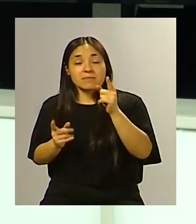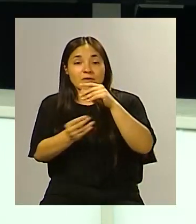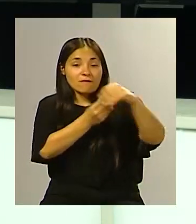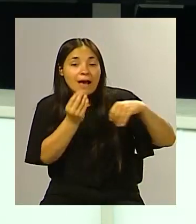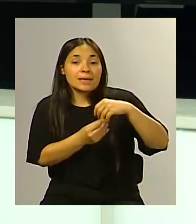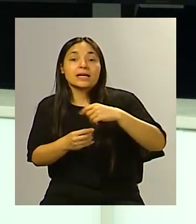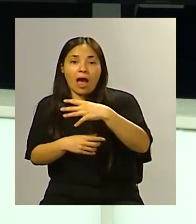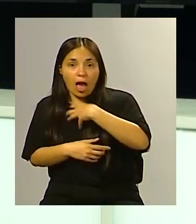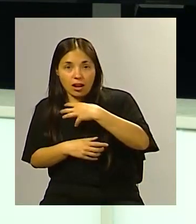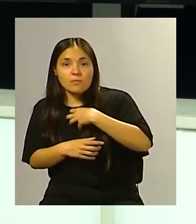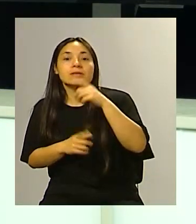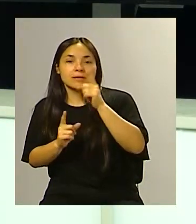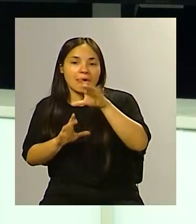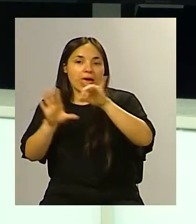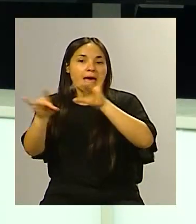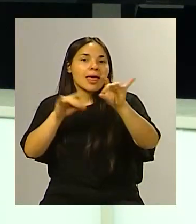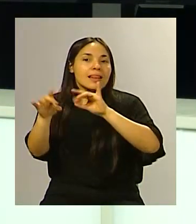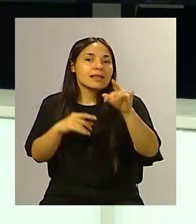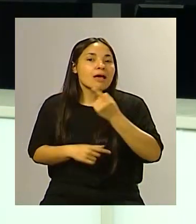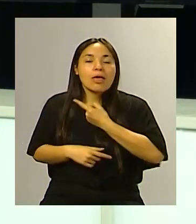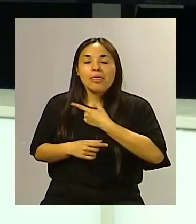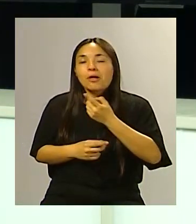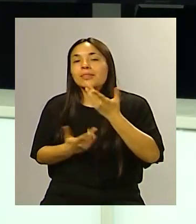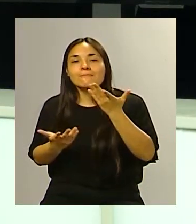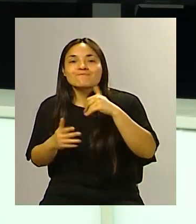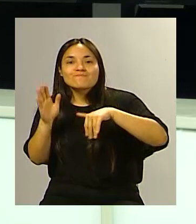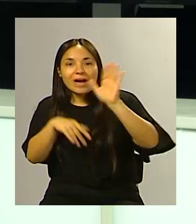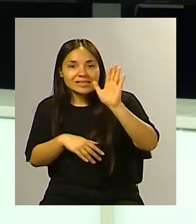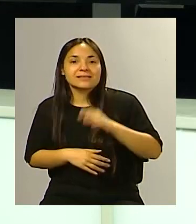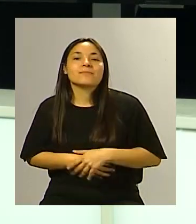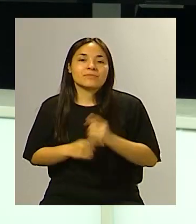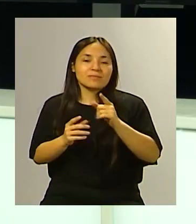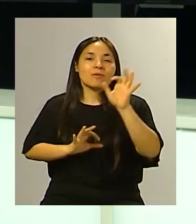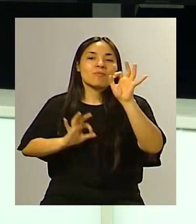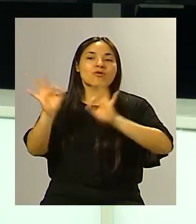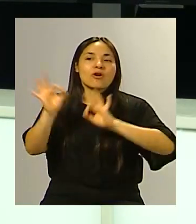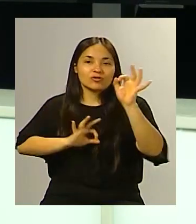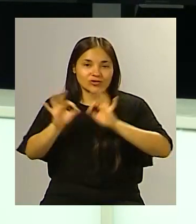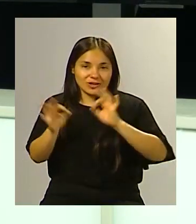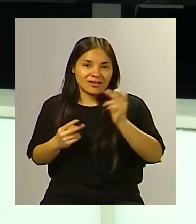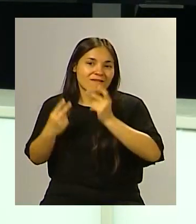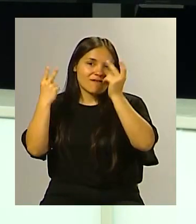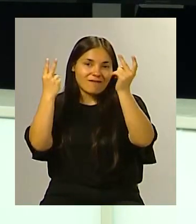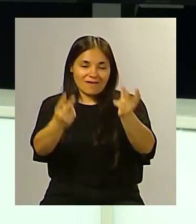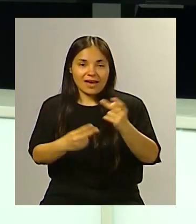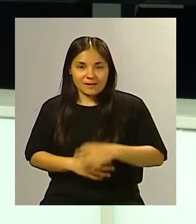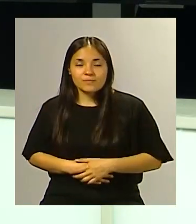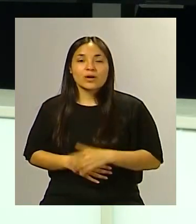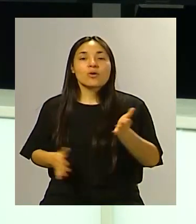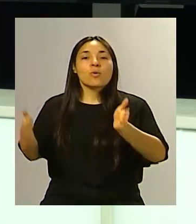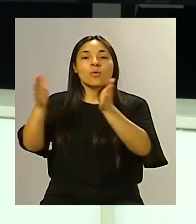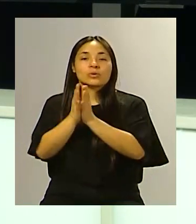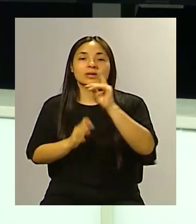chicos, porque no solamente los chicos eligen, sino también las familias a partir de ese proyecto que es un viaje de egresados. Lo vamos a hacer con